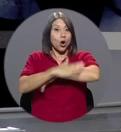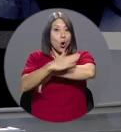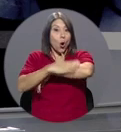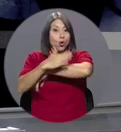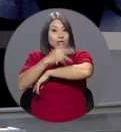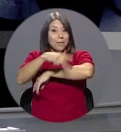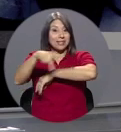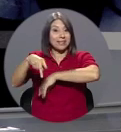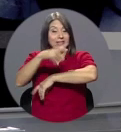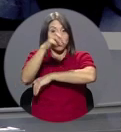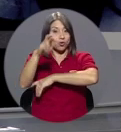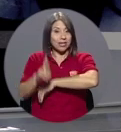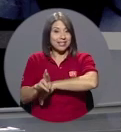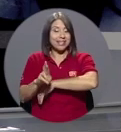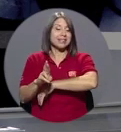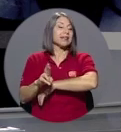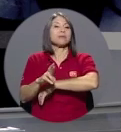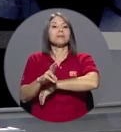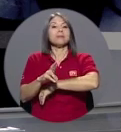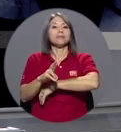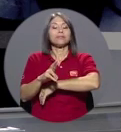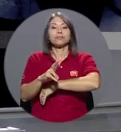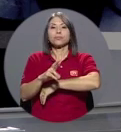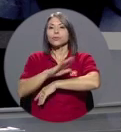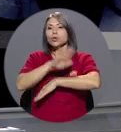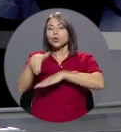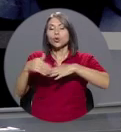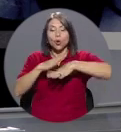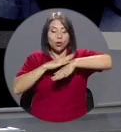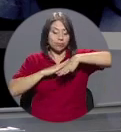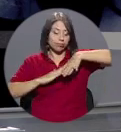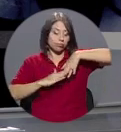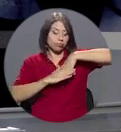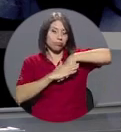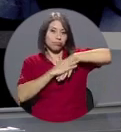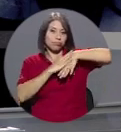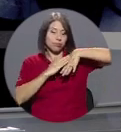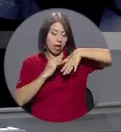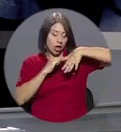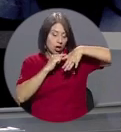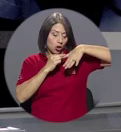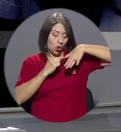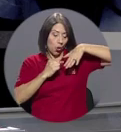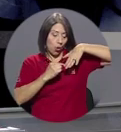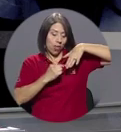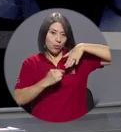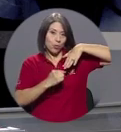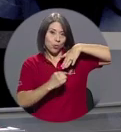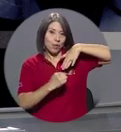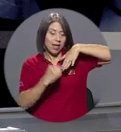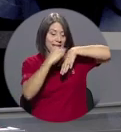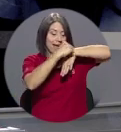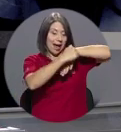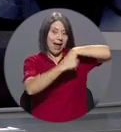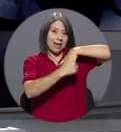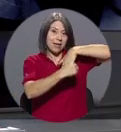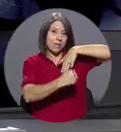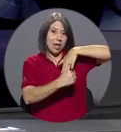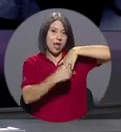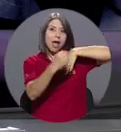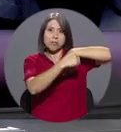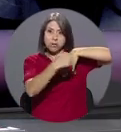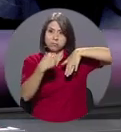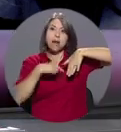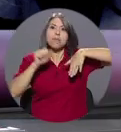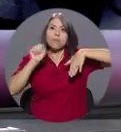la costa pacífico costarricense, en toda su extensión puede ser utilizada para acuicultura y tenemos toda el área caribe